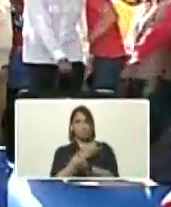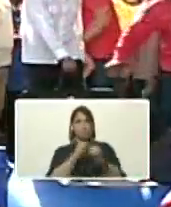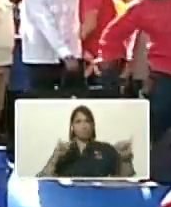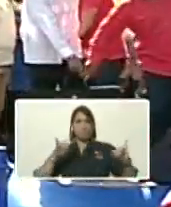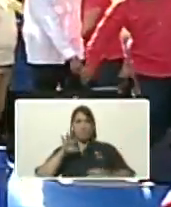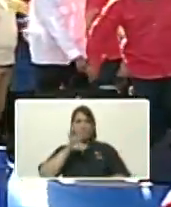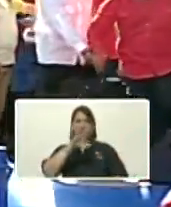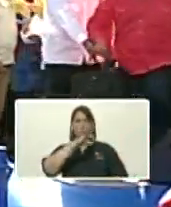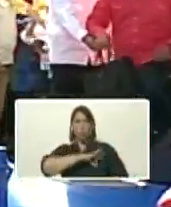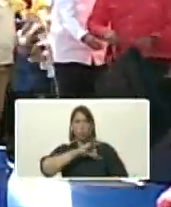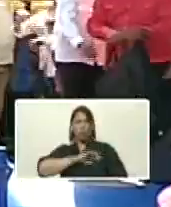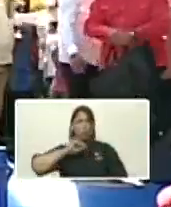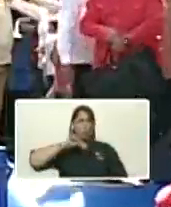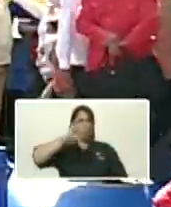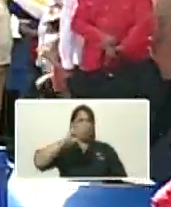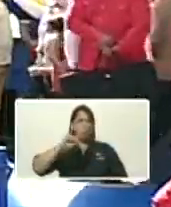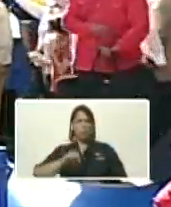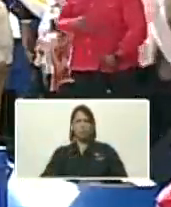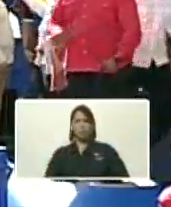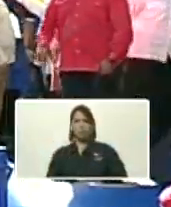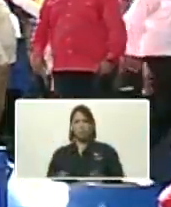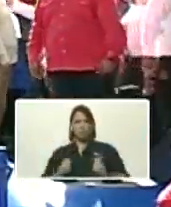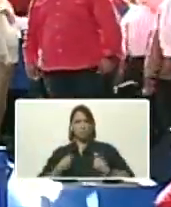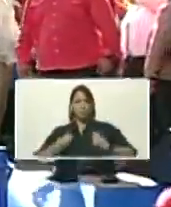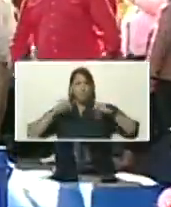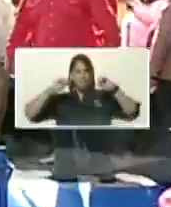¡Independencia y patria socialista!